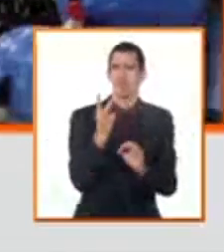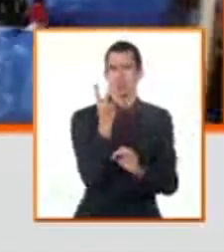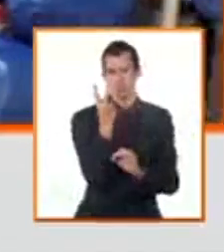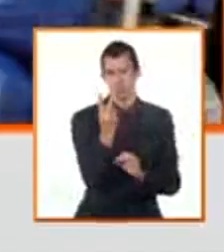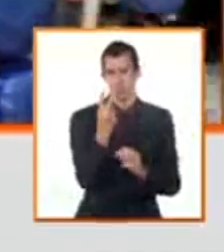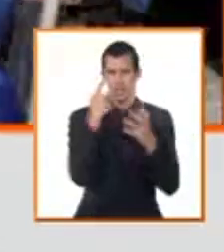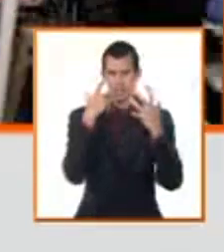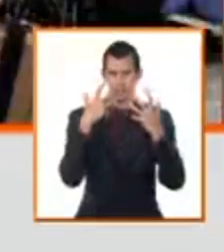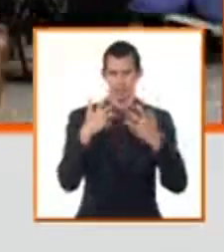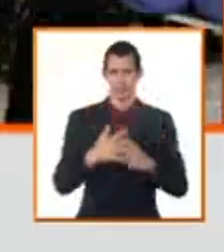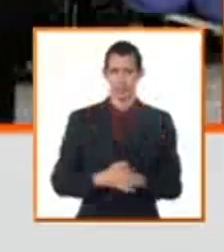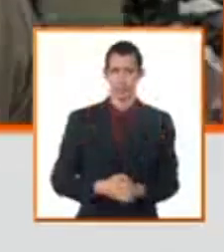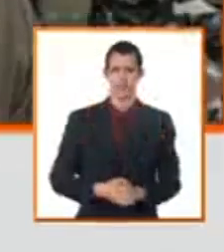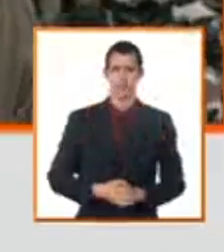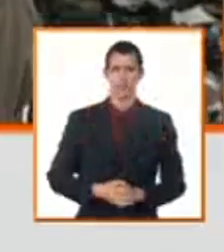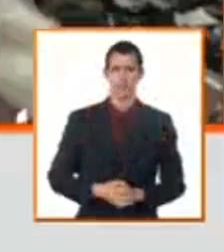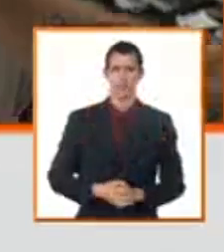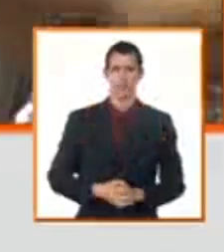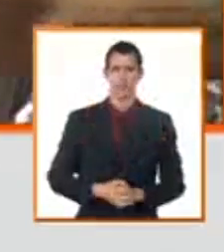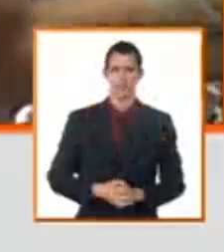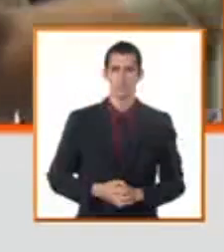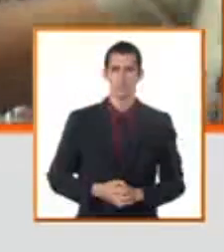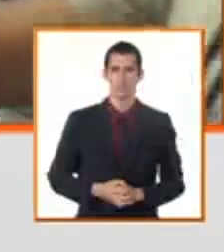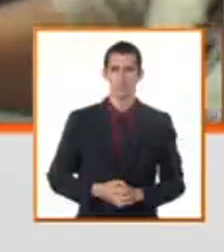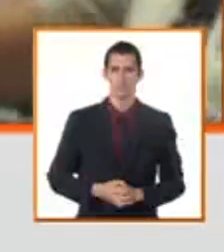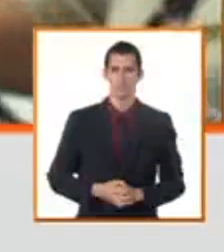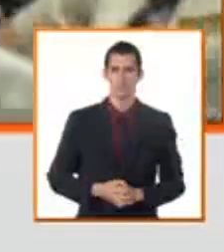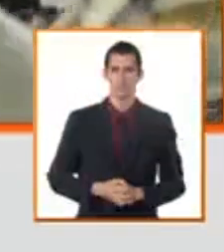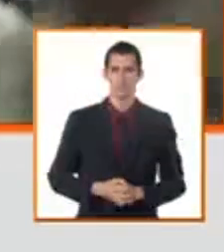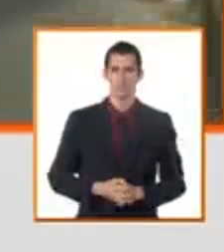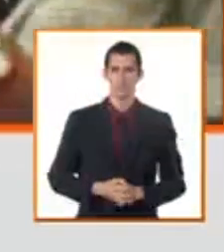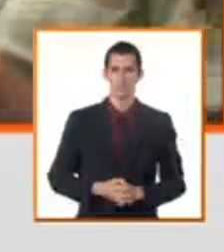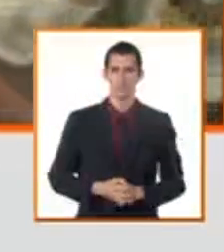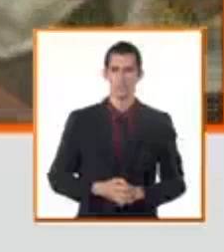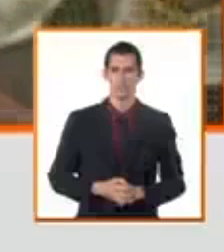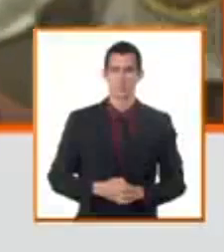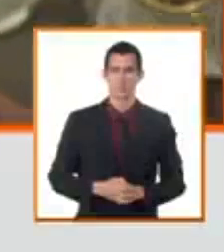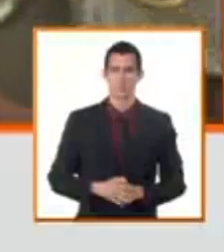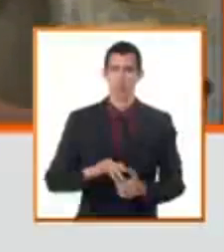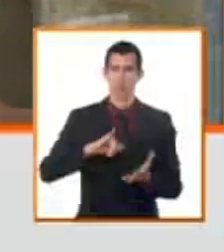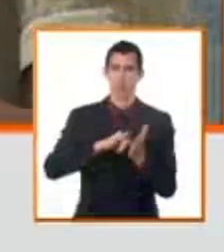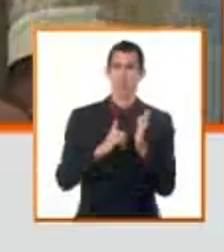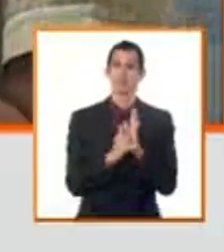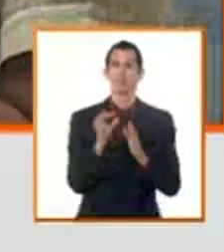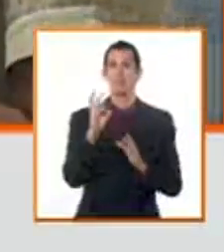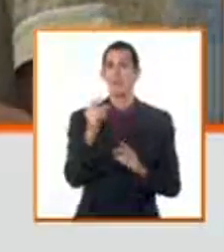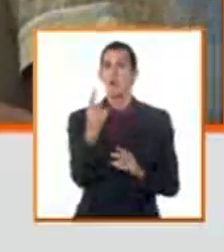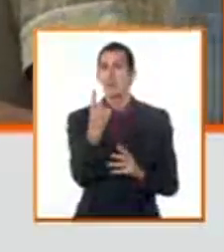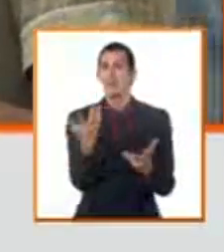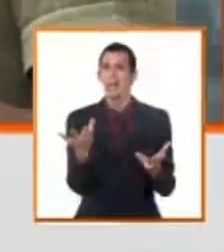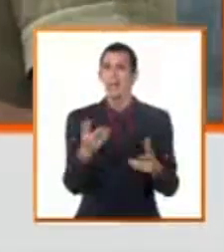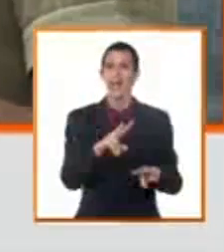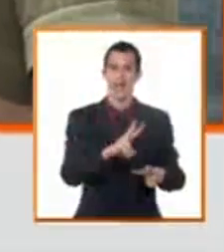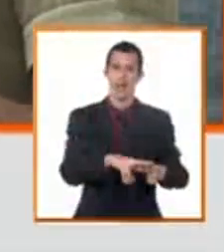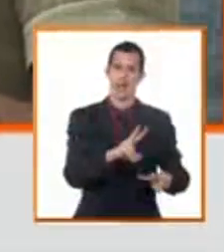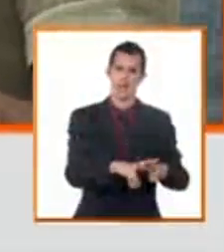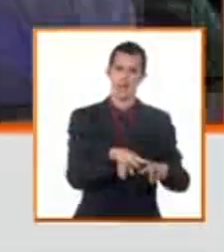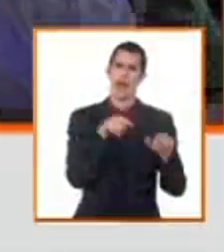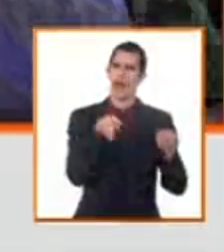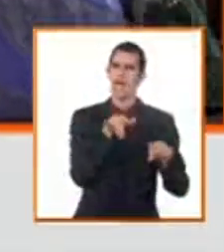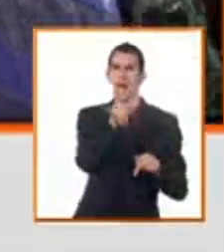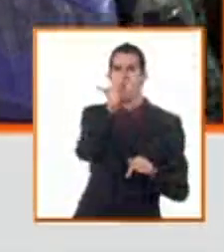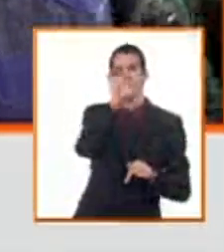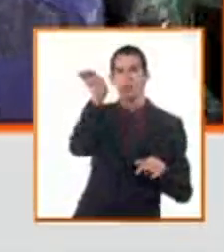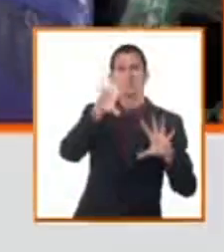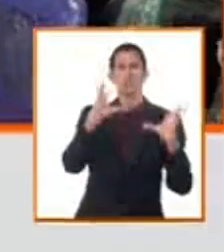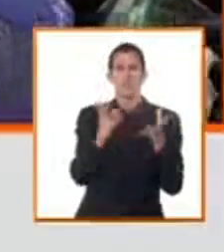comunicación aeroportuaria, que tiene que ver con el control de los pasajeros en el aeropuerto José Martí. El 6 de junio de este año cumplimos un año de haber